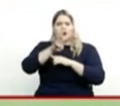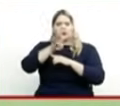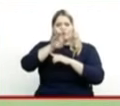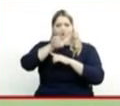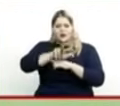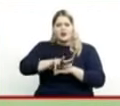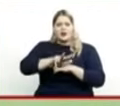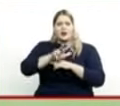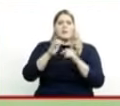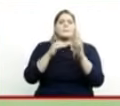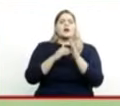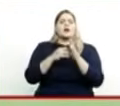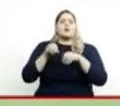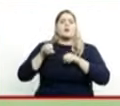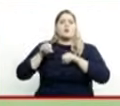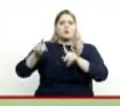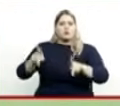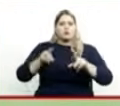343.000 empleos.